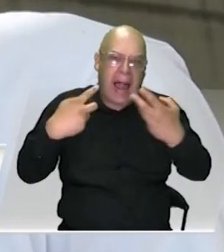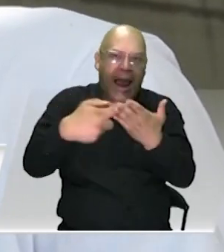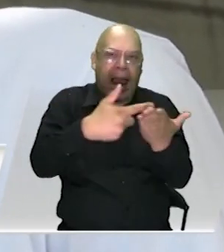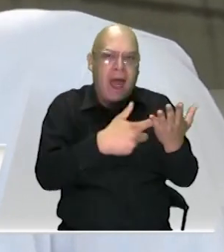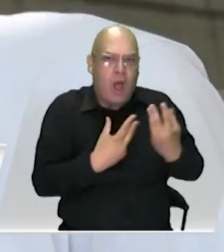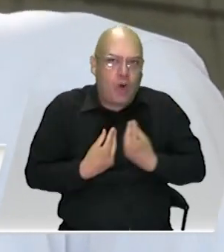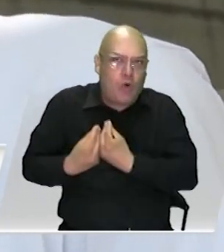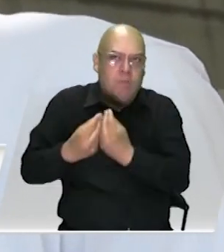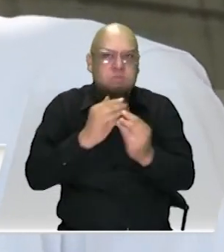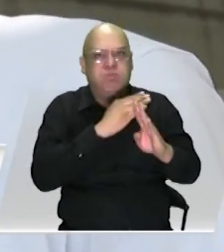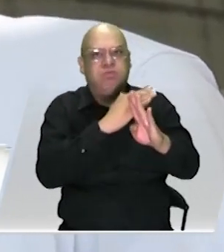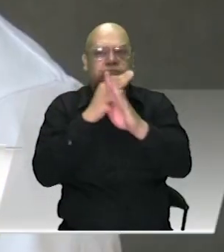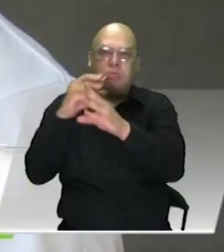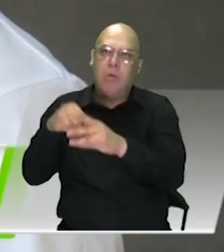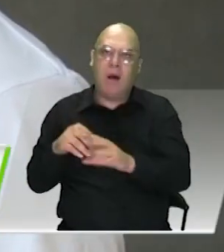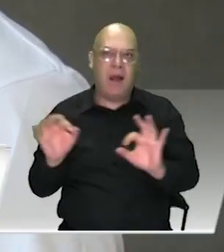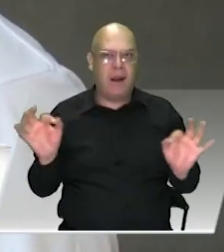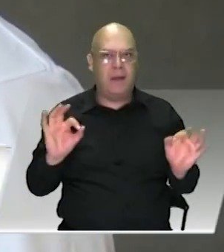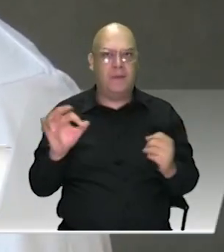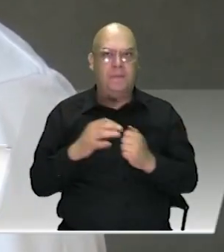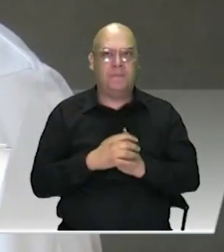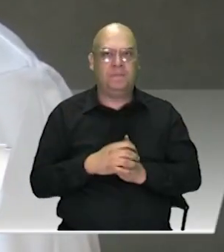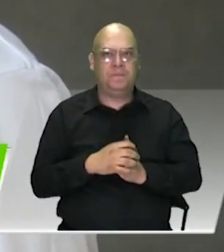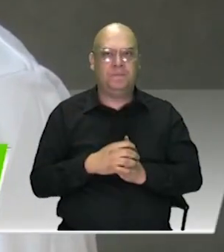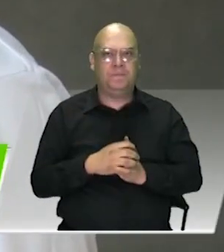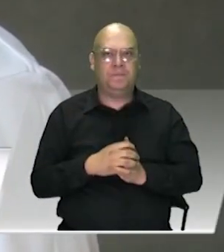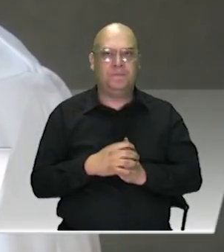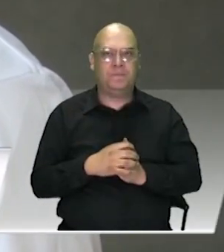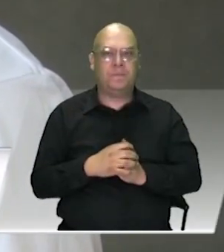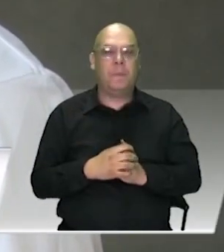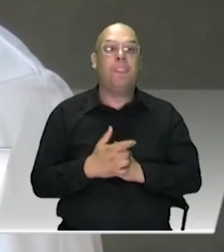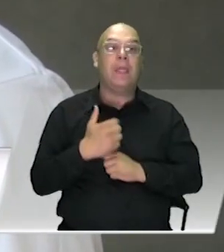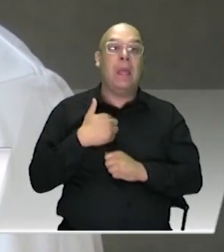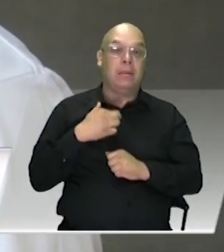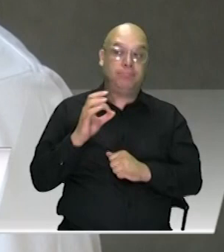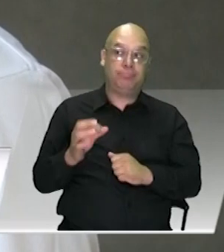y la seguridad del fútbol. Nos hemos visto nosotros excluidos.